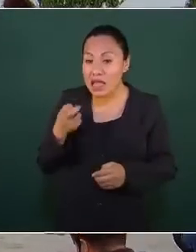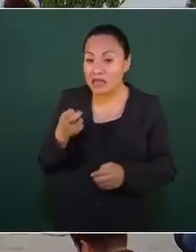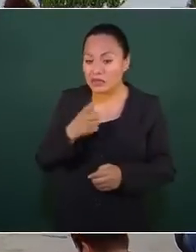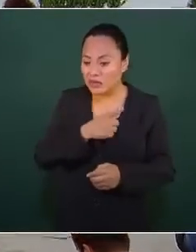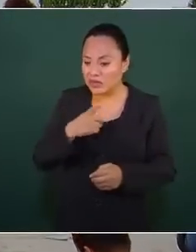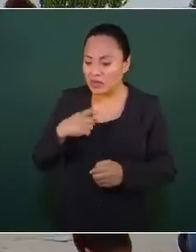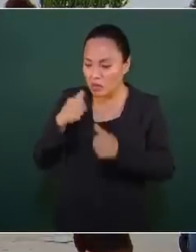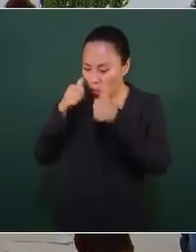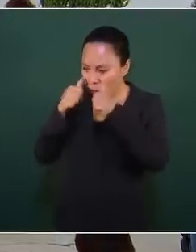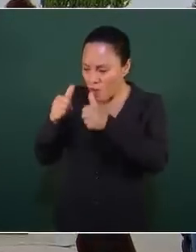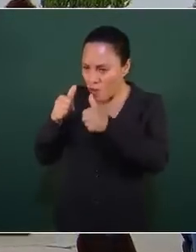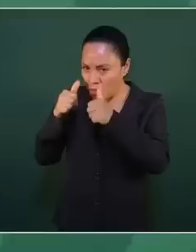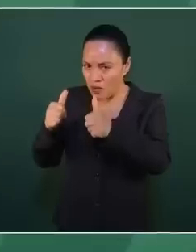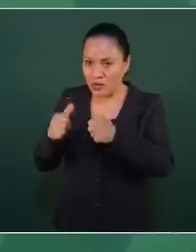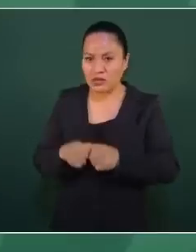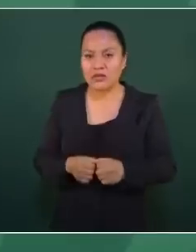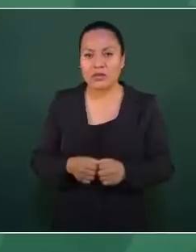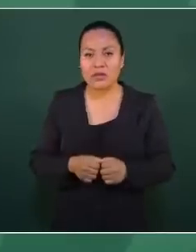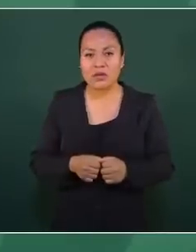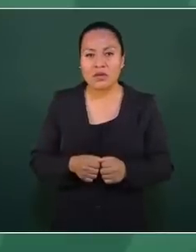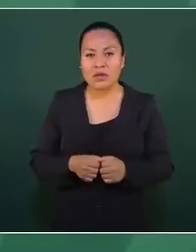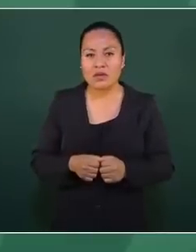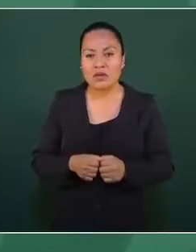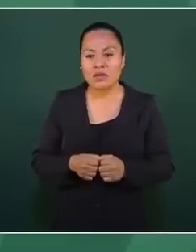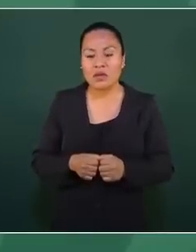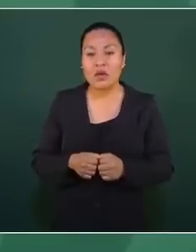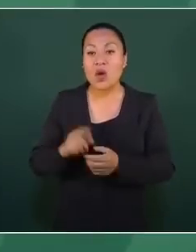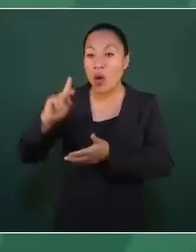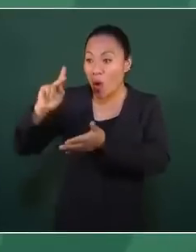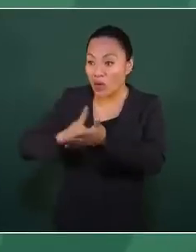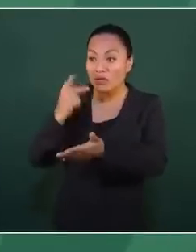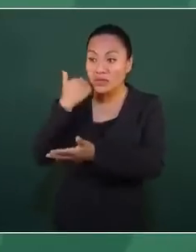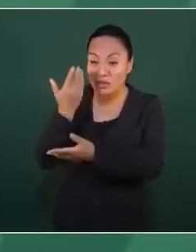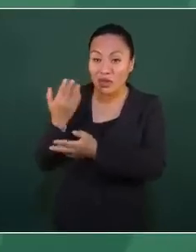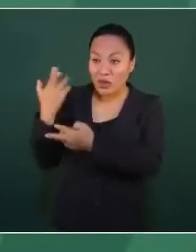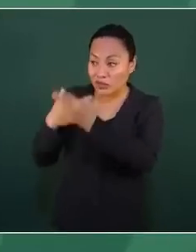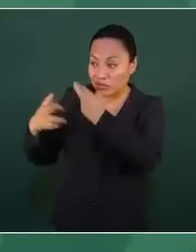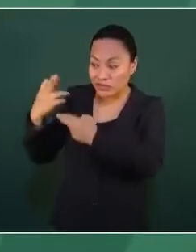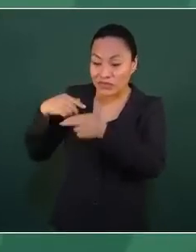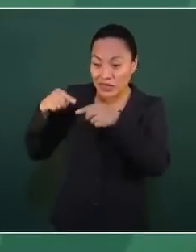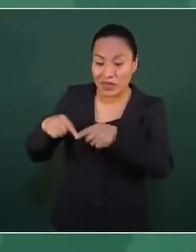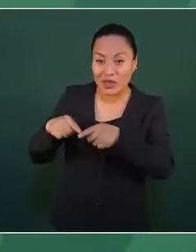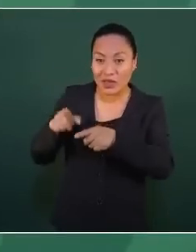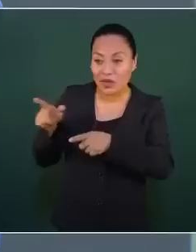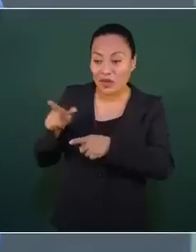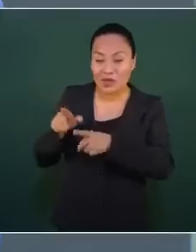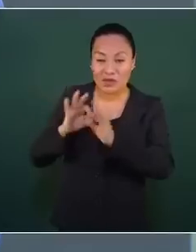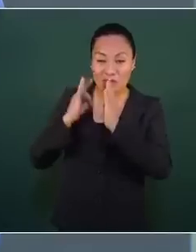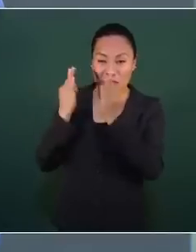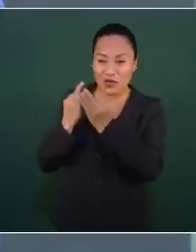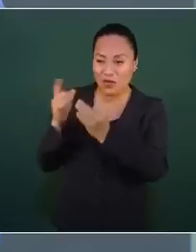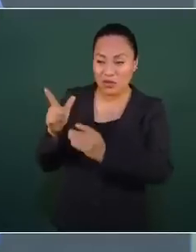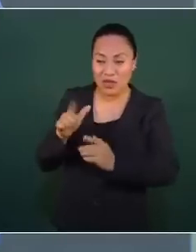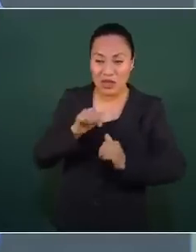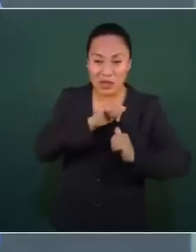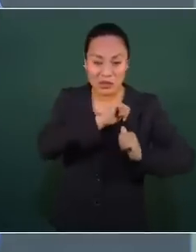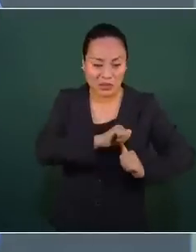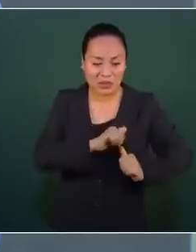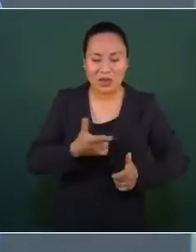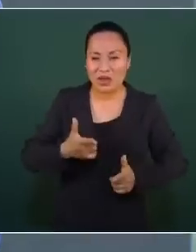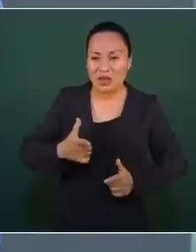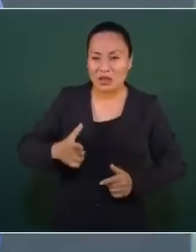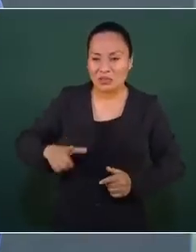para nunca más pensar en que regrese ese modelo de corrupción